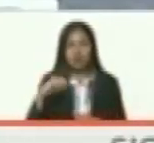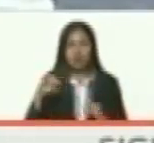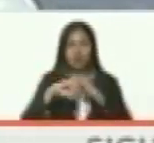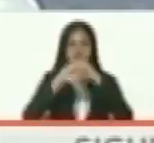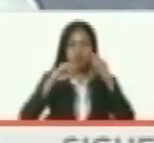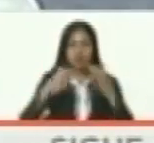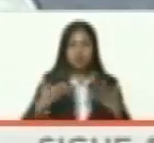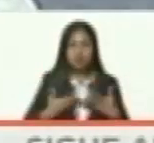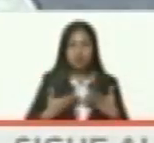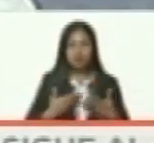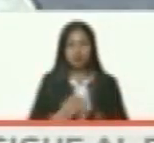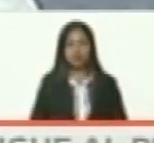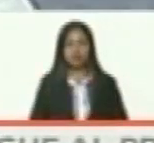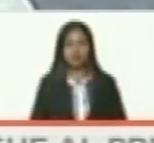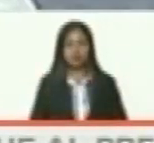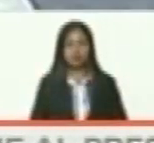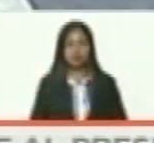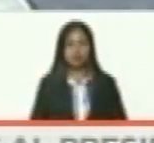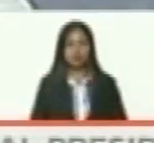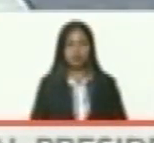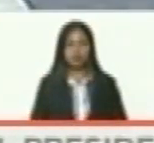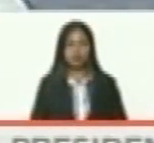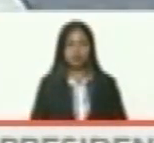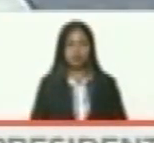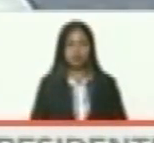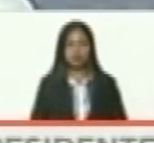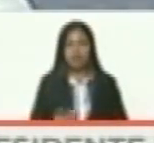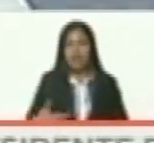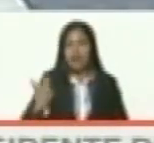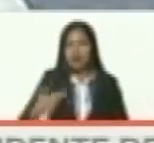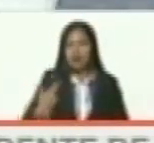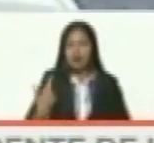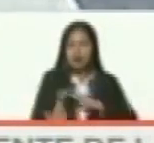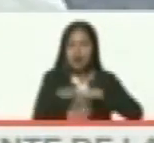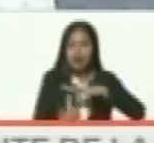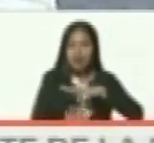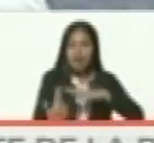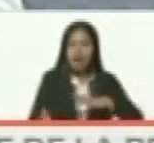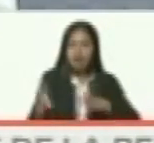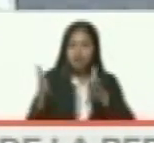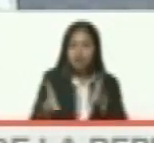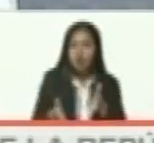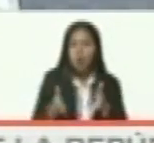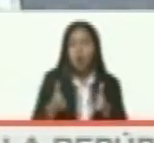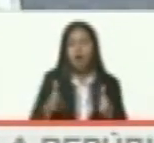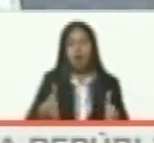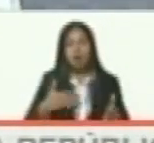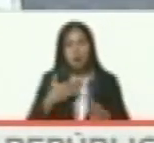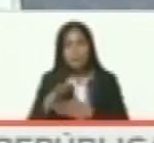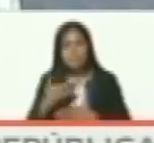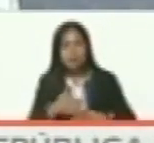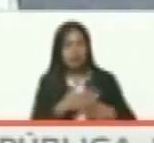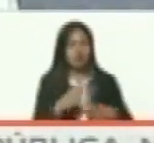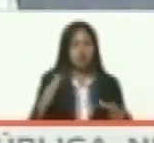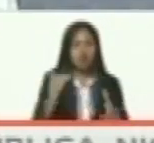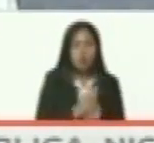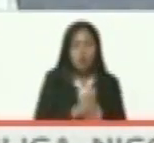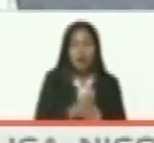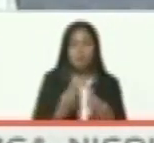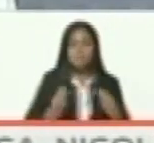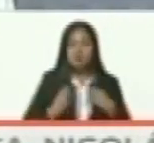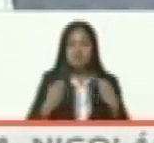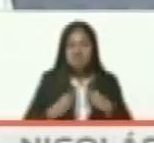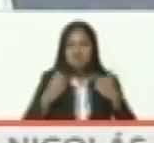felicidad, el derecho a la felicidad, a la recreación, al compartir, al vivir viviendo. Retomar el concepto del